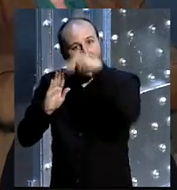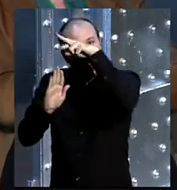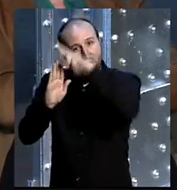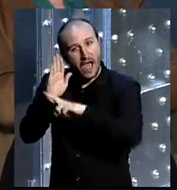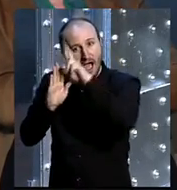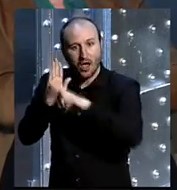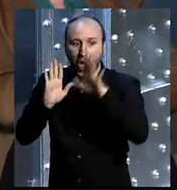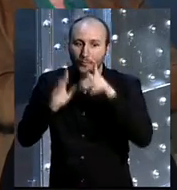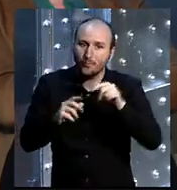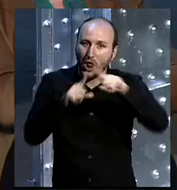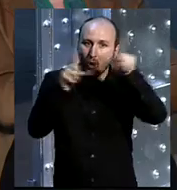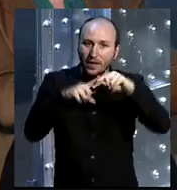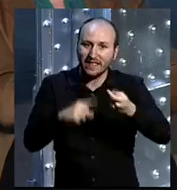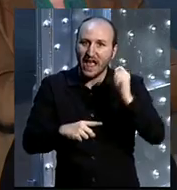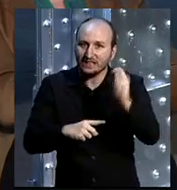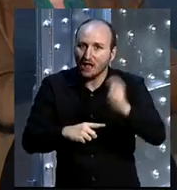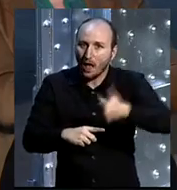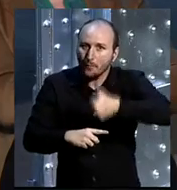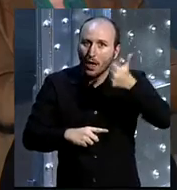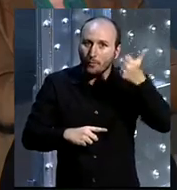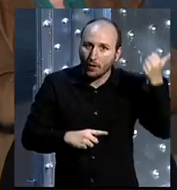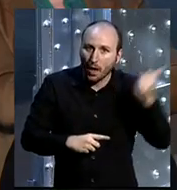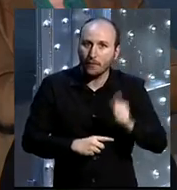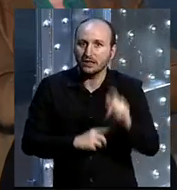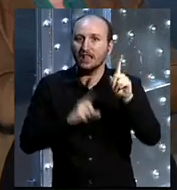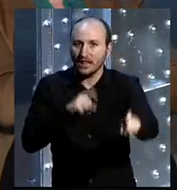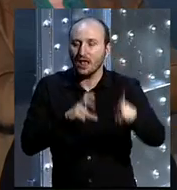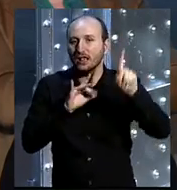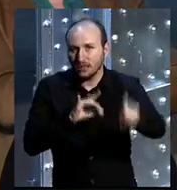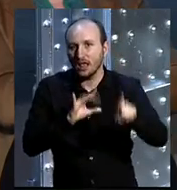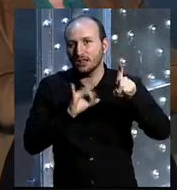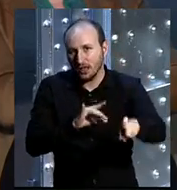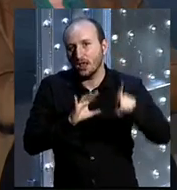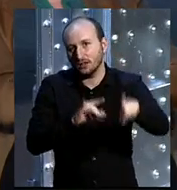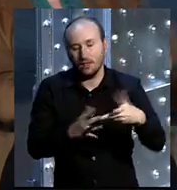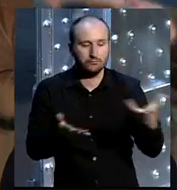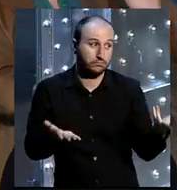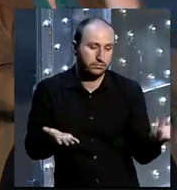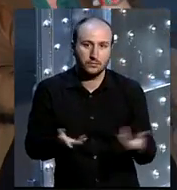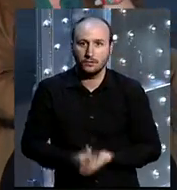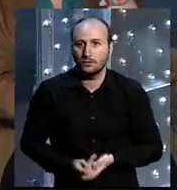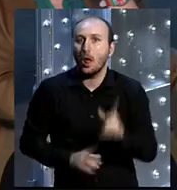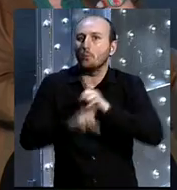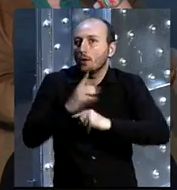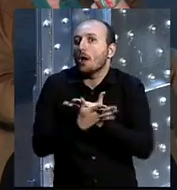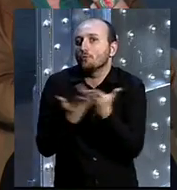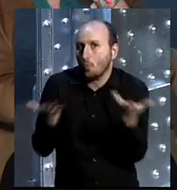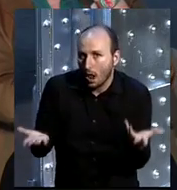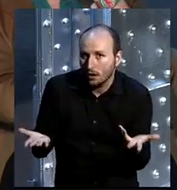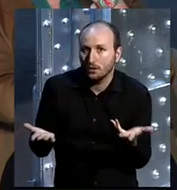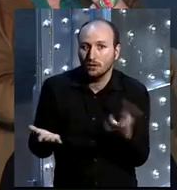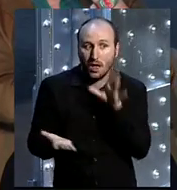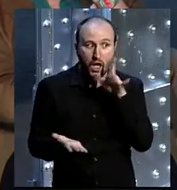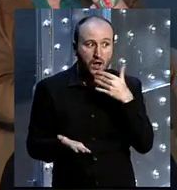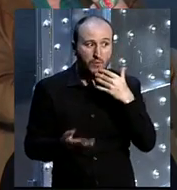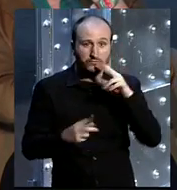misma pantalla que tengo que darle decir sí, sí, sí, sí, porque es imposible, ¿no? Entonces, ¿cuál es el problema? El problema, de hecho, a lo